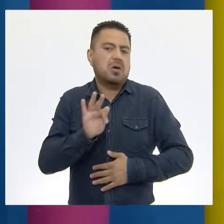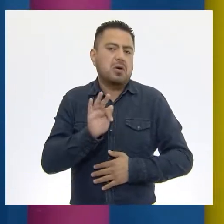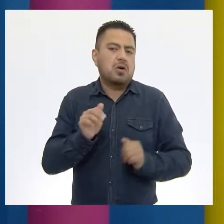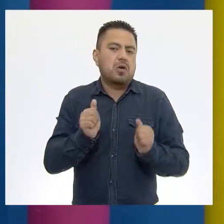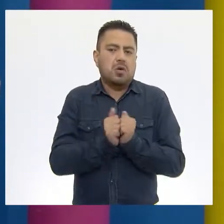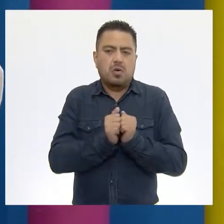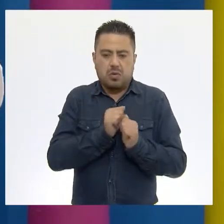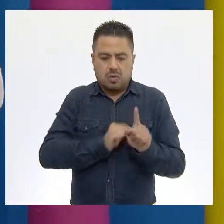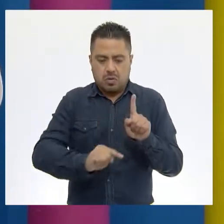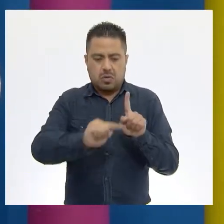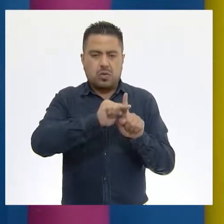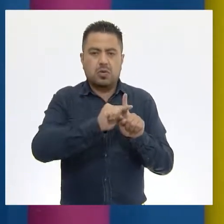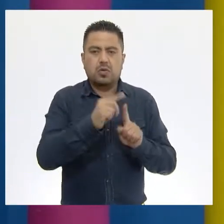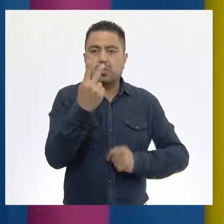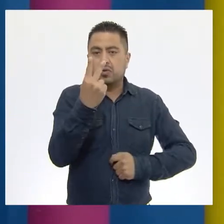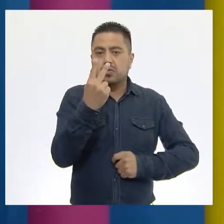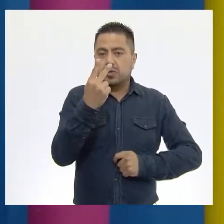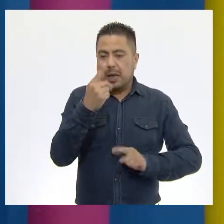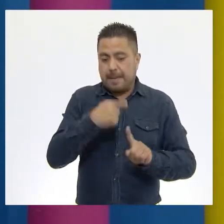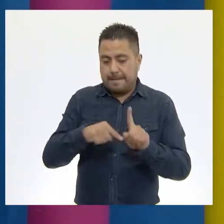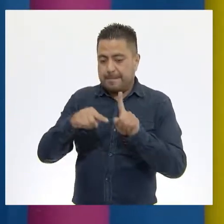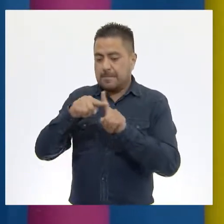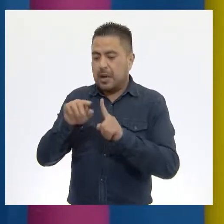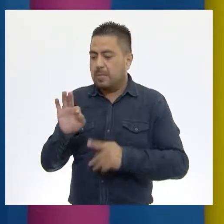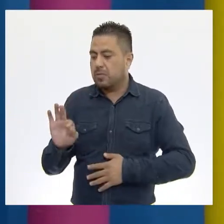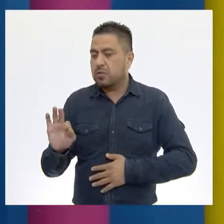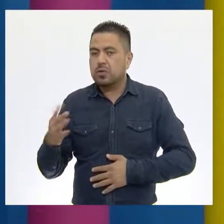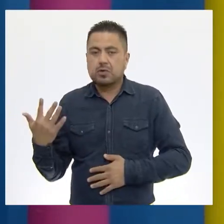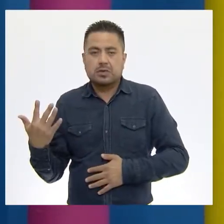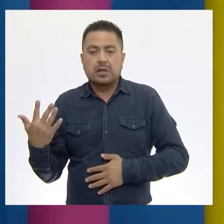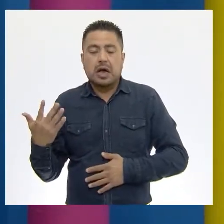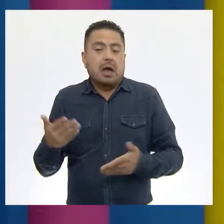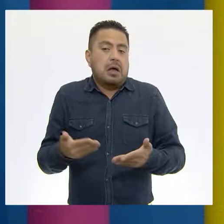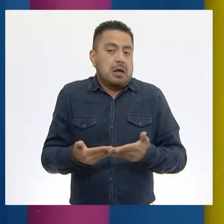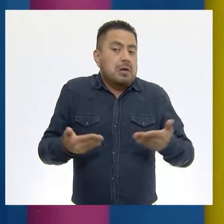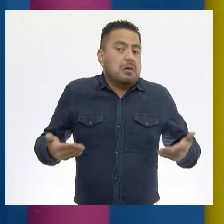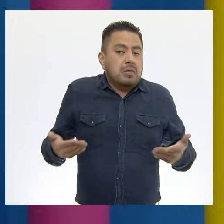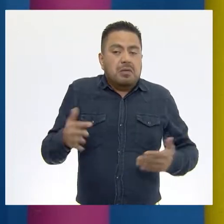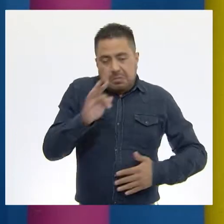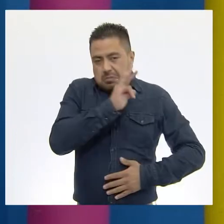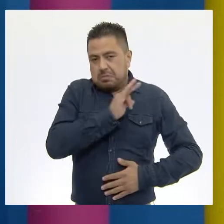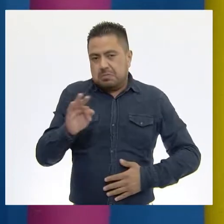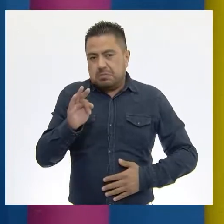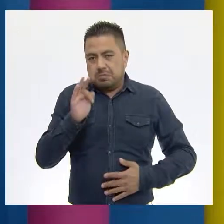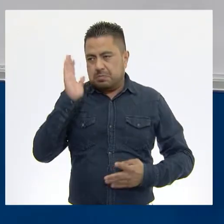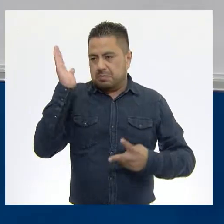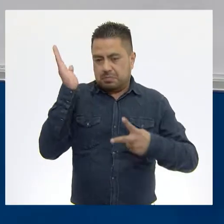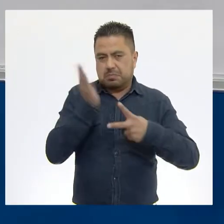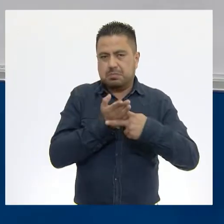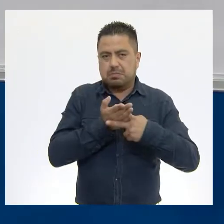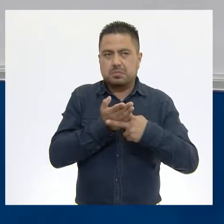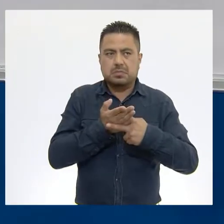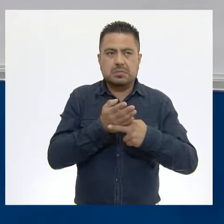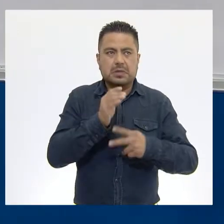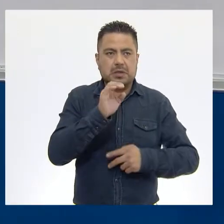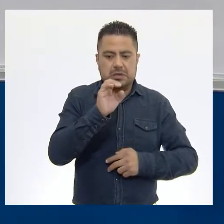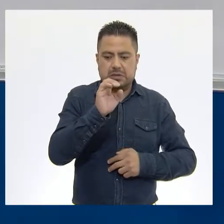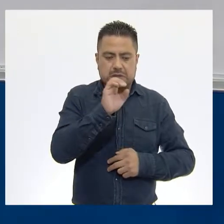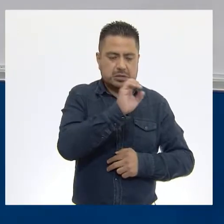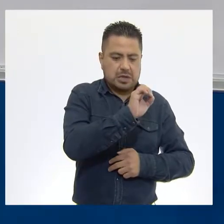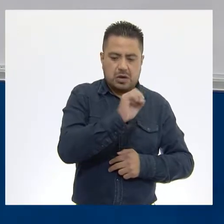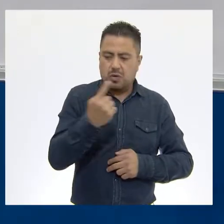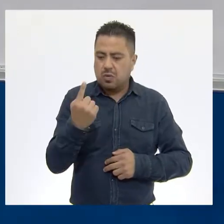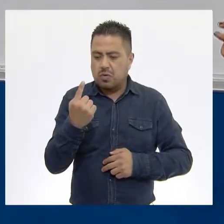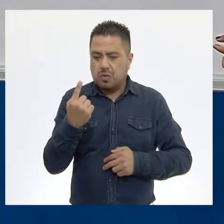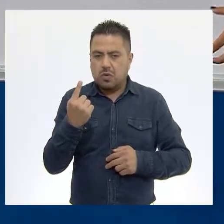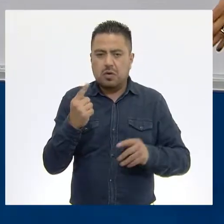la suma del 2 más el punto 5. Entonces podemos dividir entre el 0 y el 1, podemos